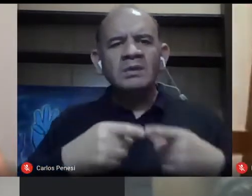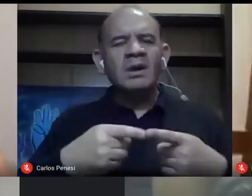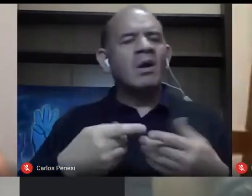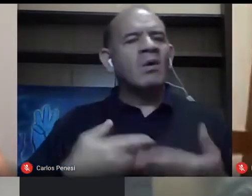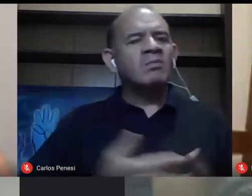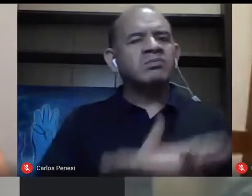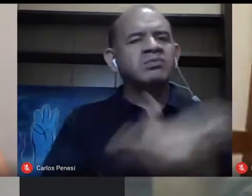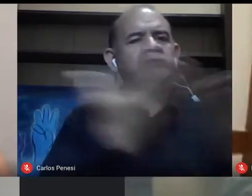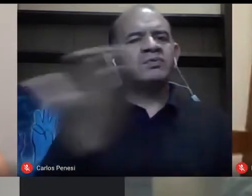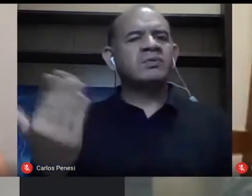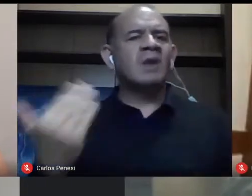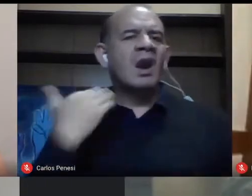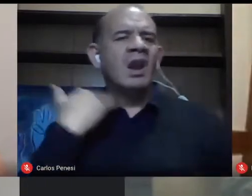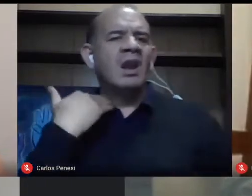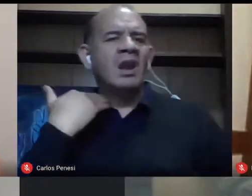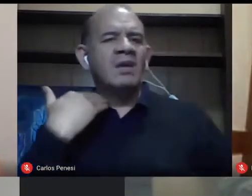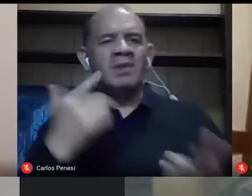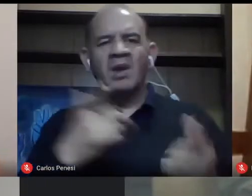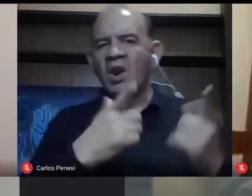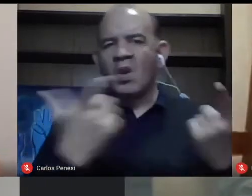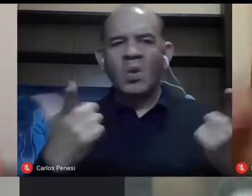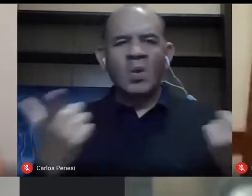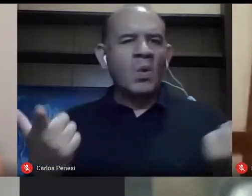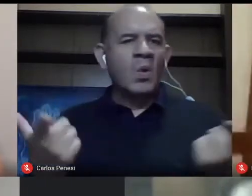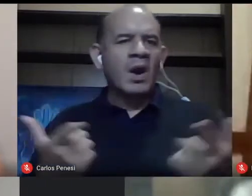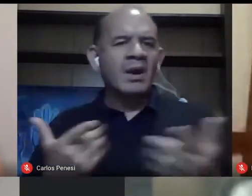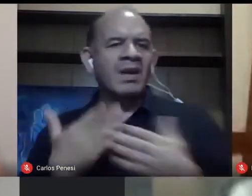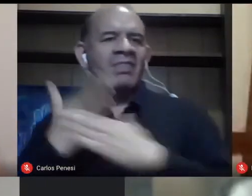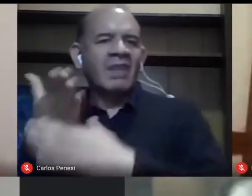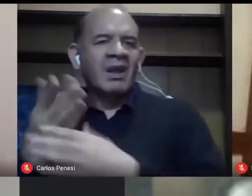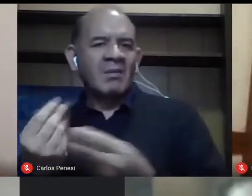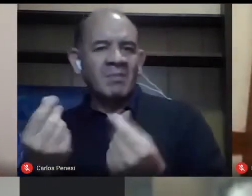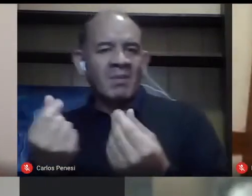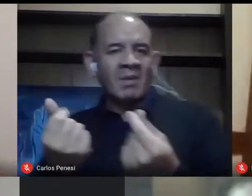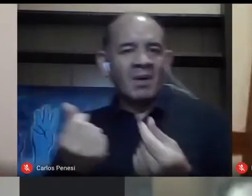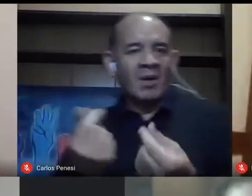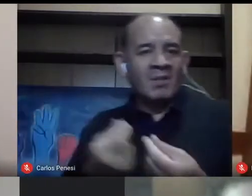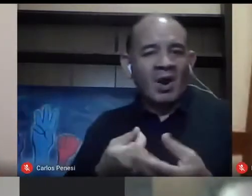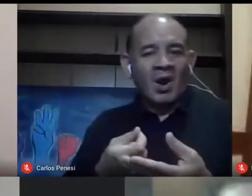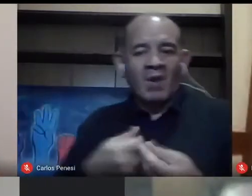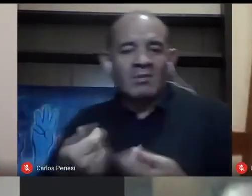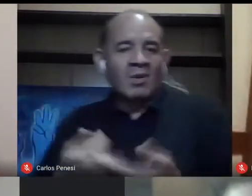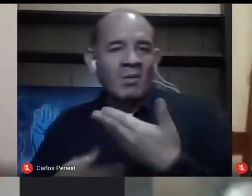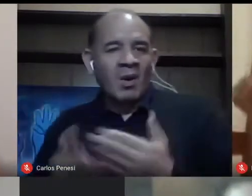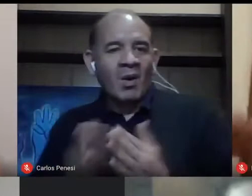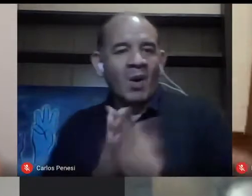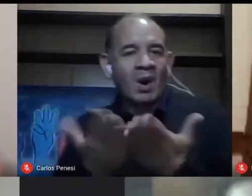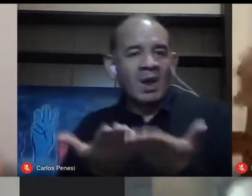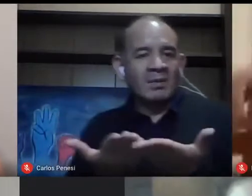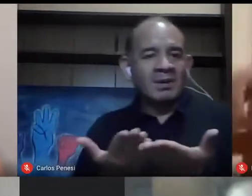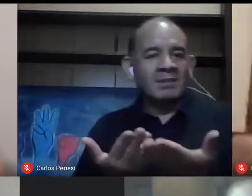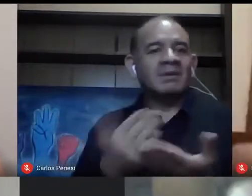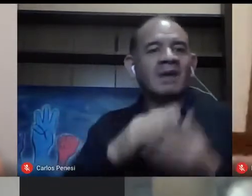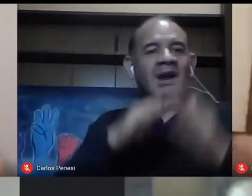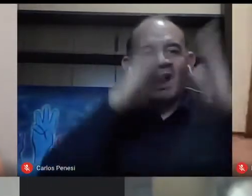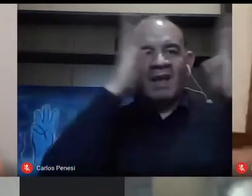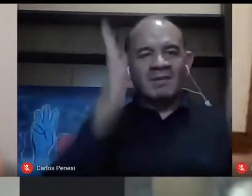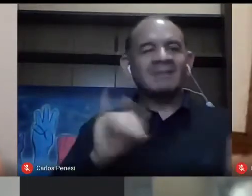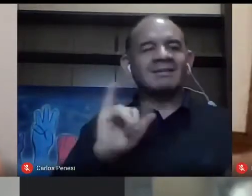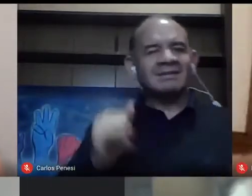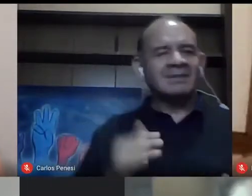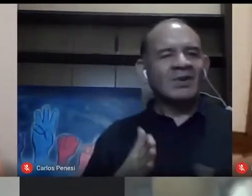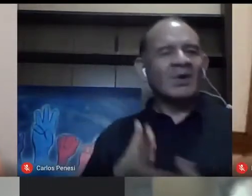cuyos recursos económicos no le permitía quizás comprar un libro, pero sí estaba en la biblioteca, lo compraba